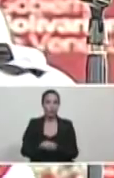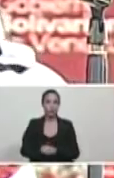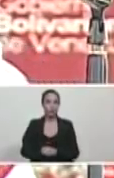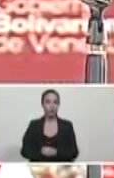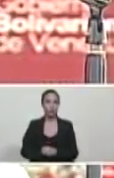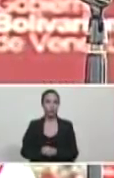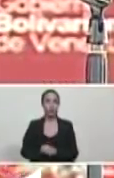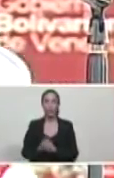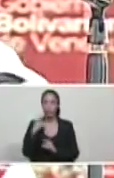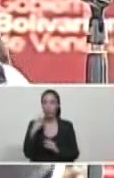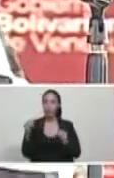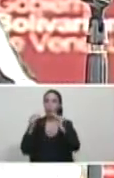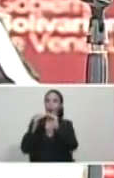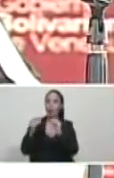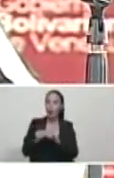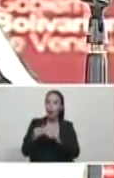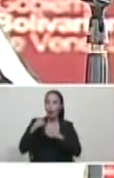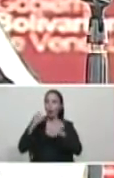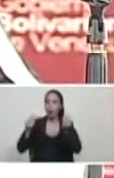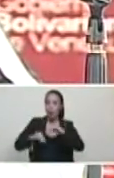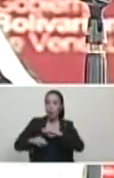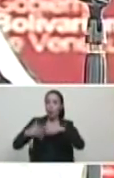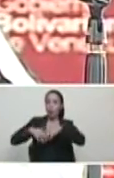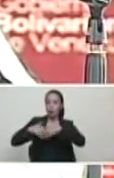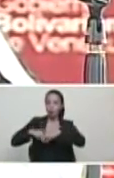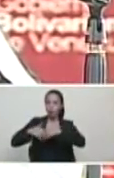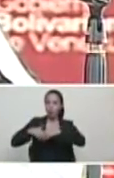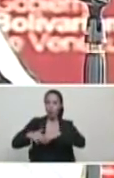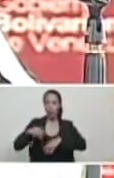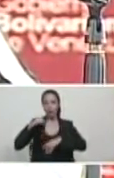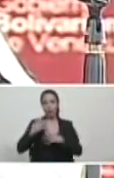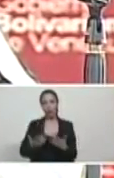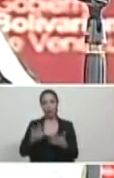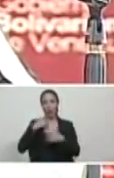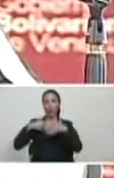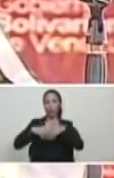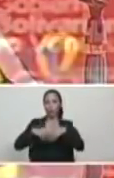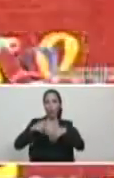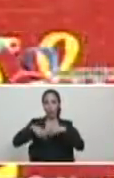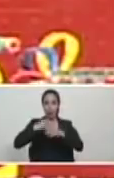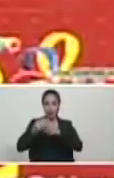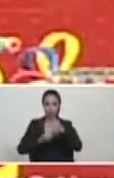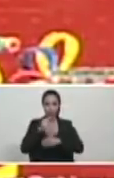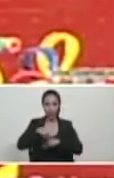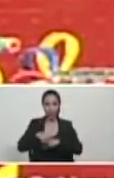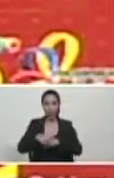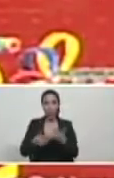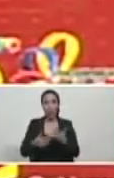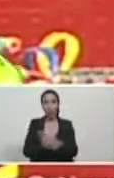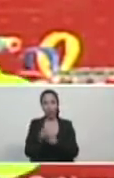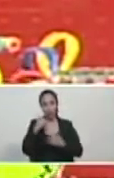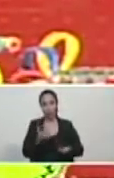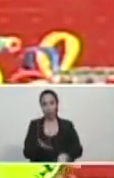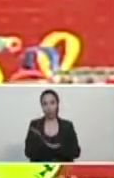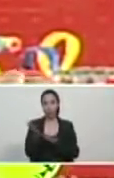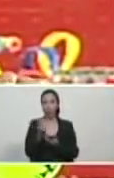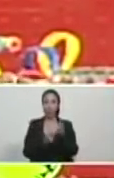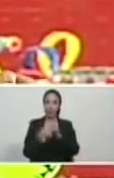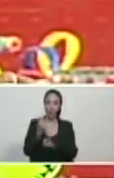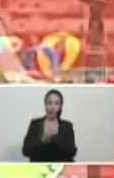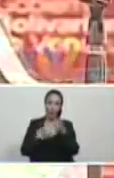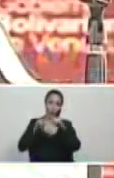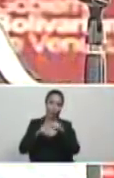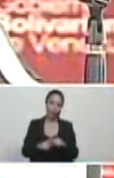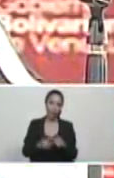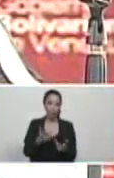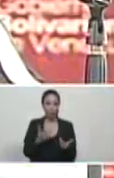empresa que hizo esos balones para nosotros traernos una fábrica aquí en Venezuela, y el costo, presidente, lo estuvimos evaluando y creo que es